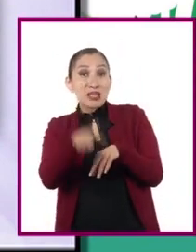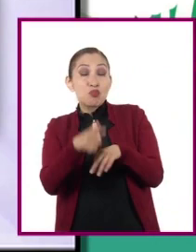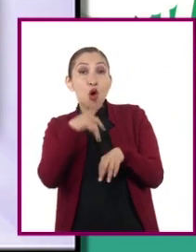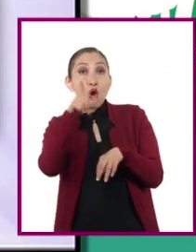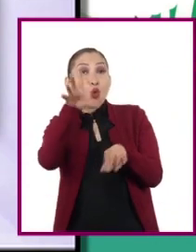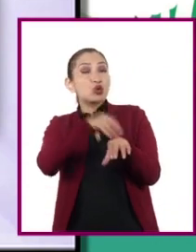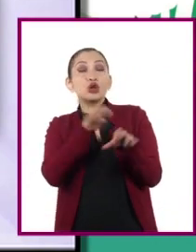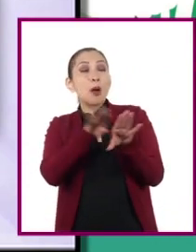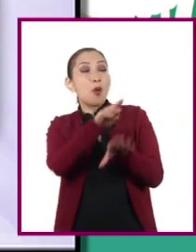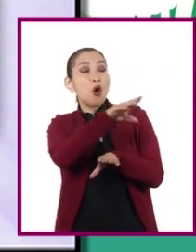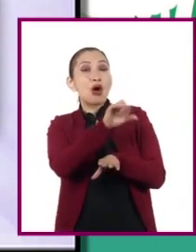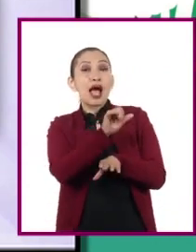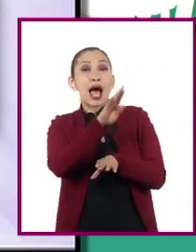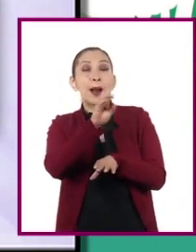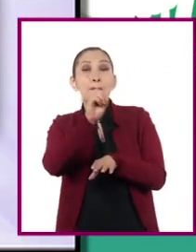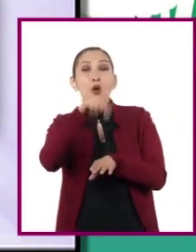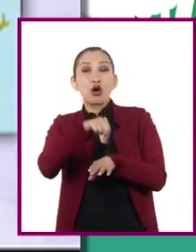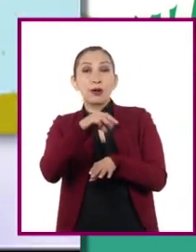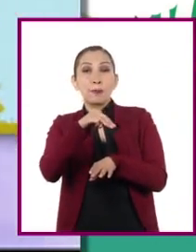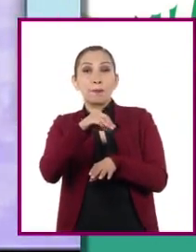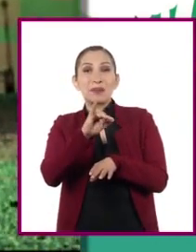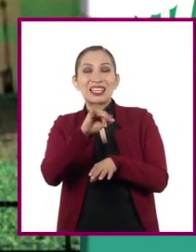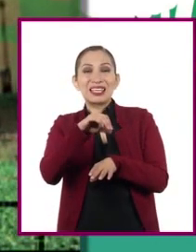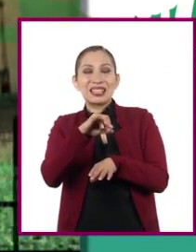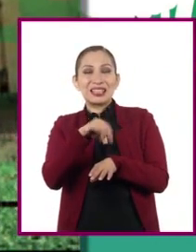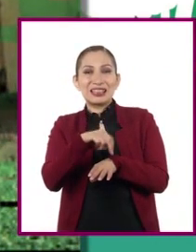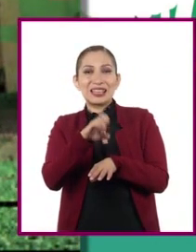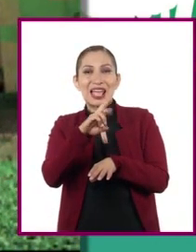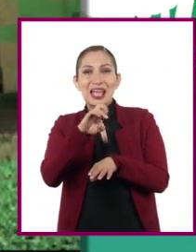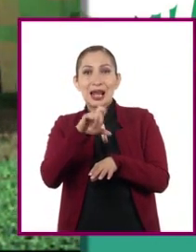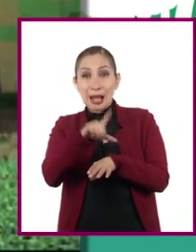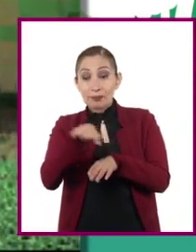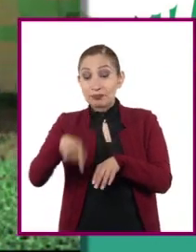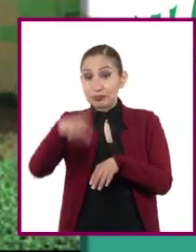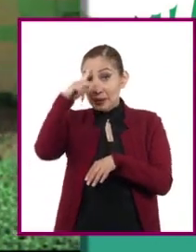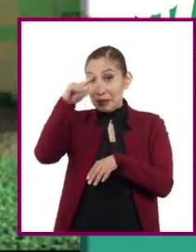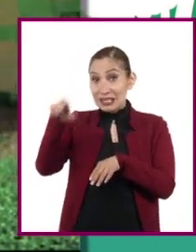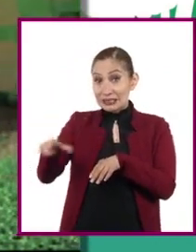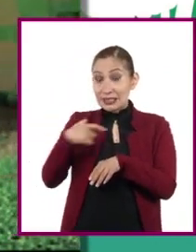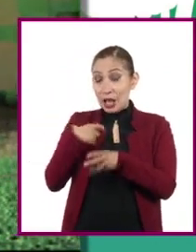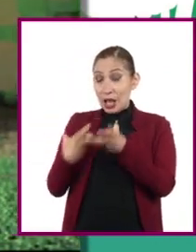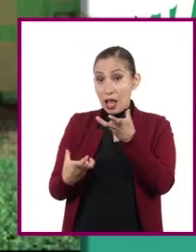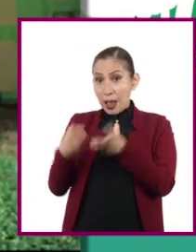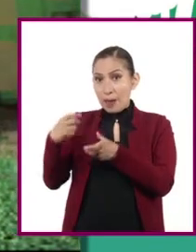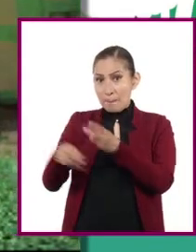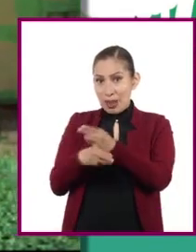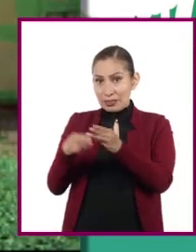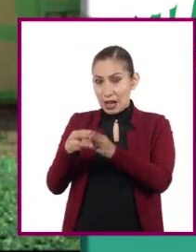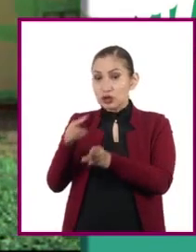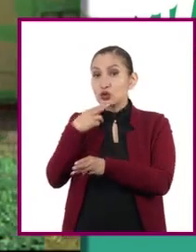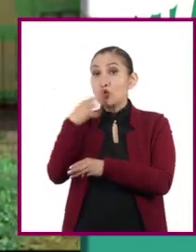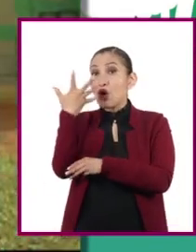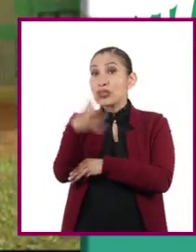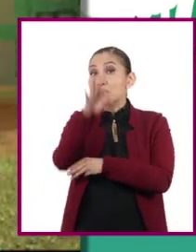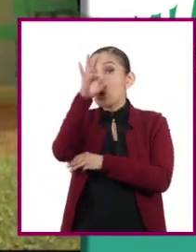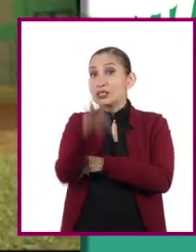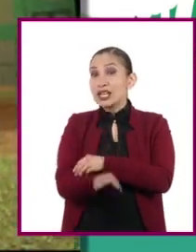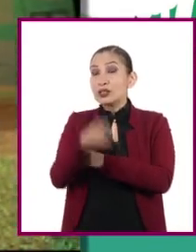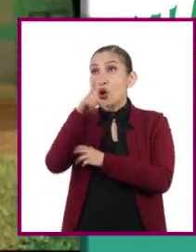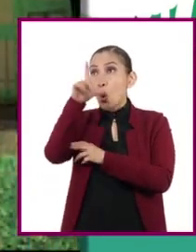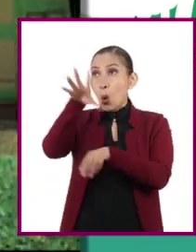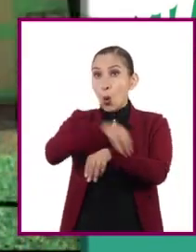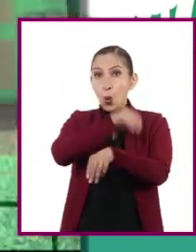fluido eléctrico mediante el carbón mineral. En México, este combustible se utiliza para generar el 10%